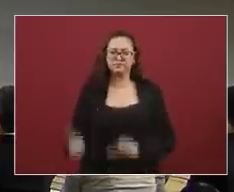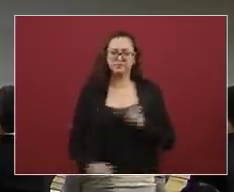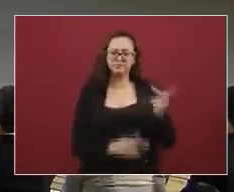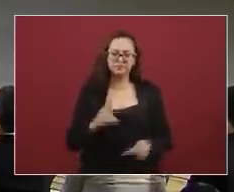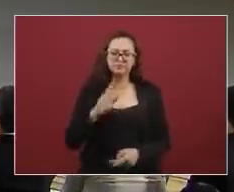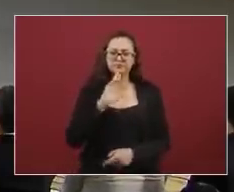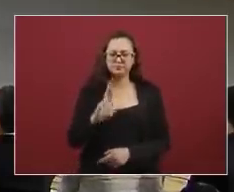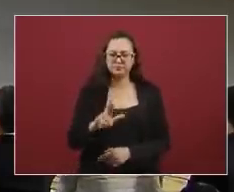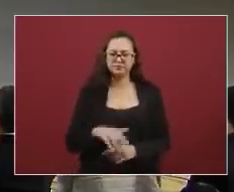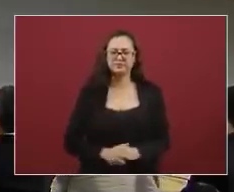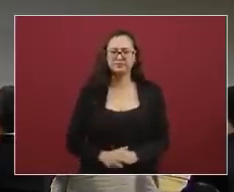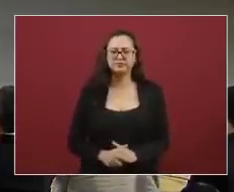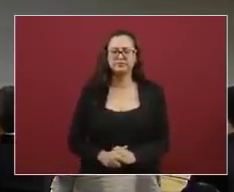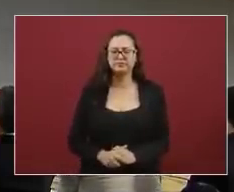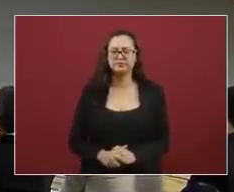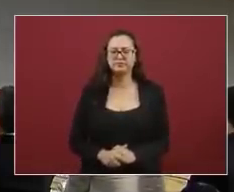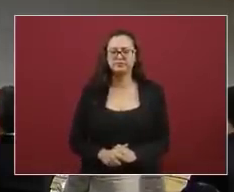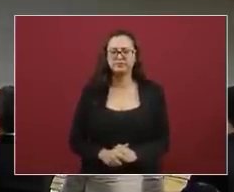y respuestas.